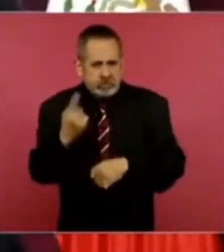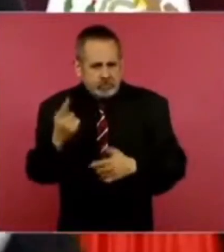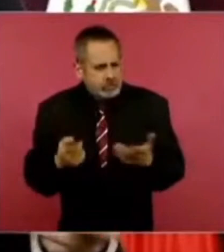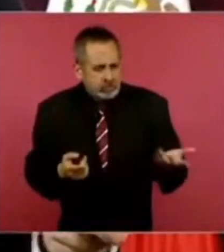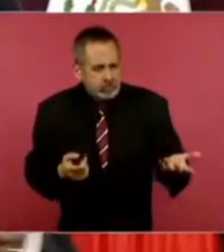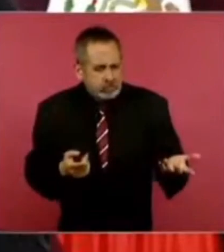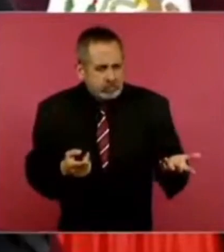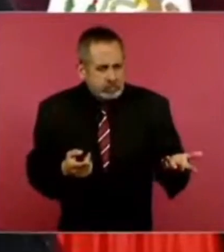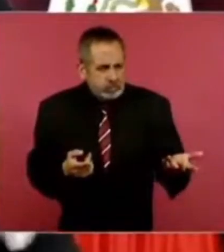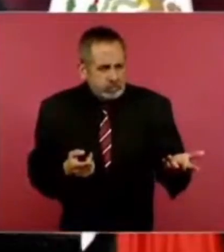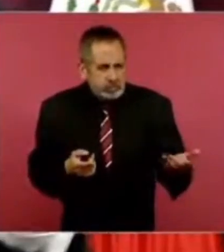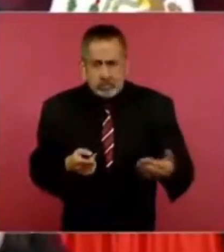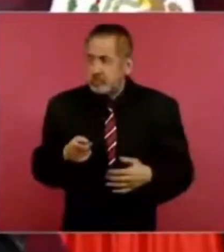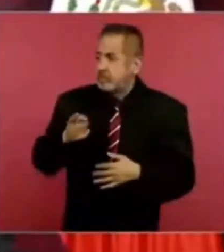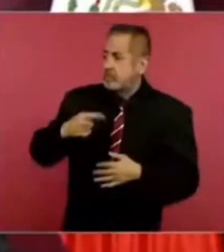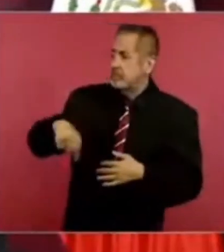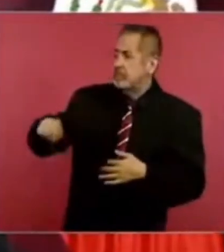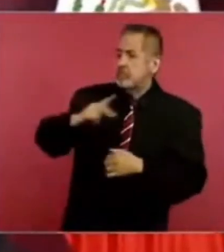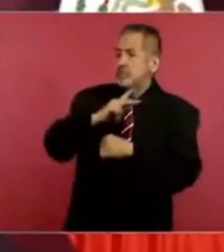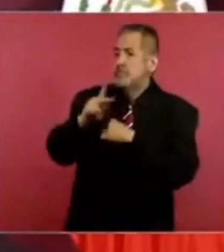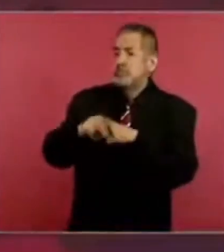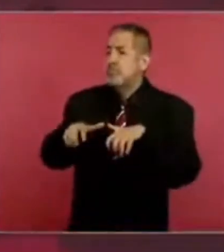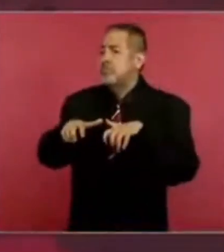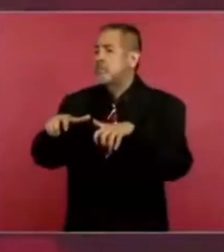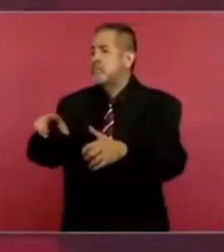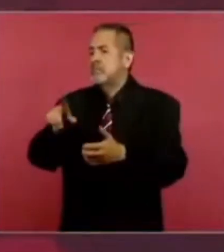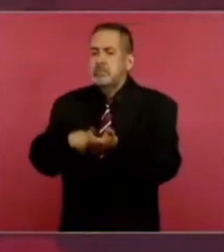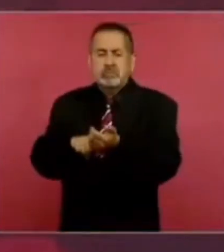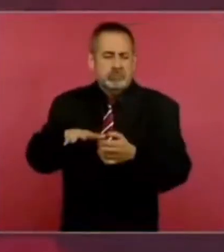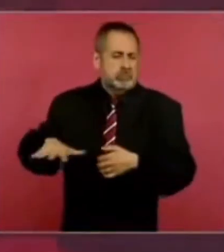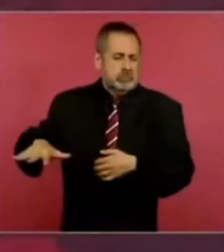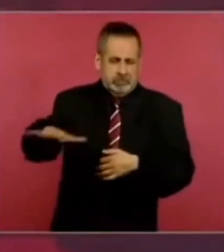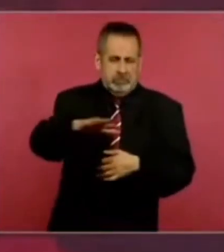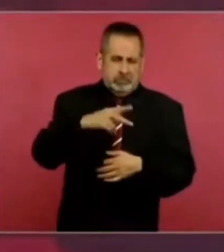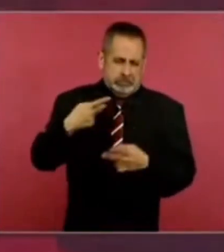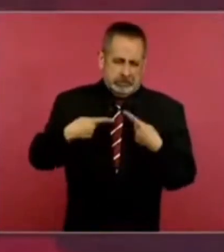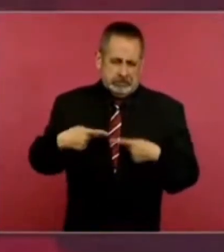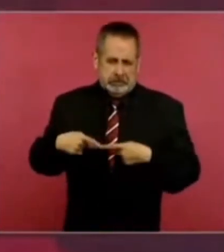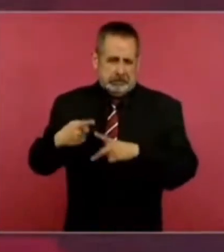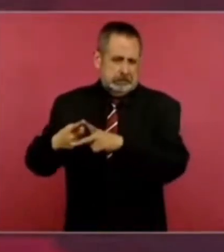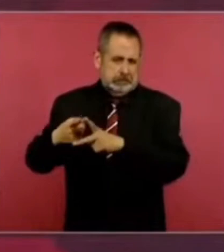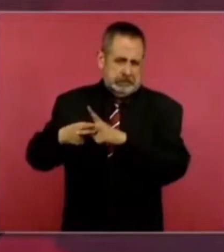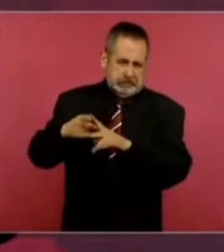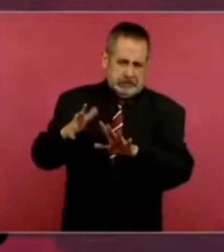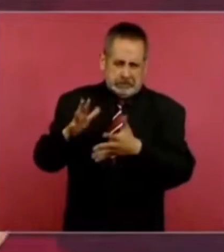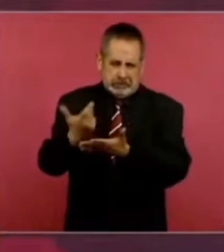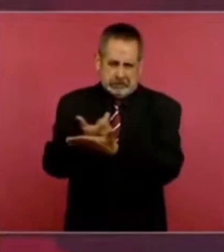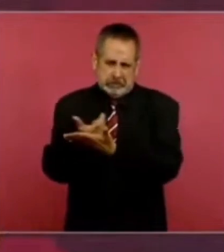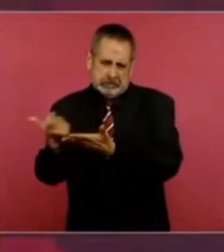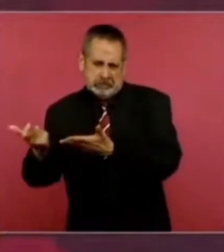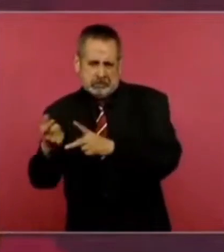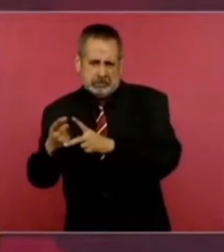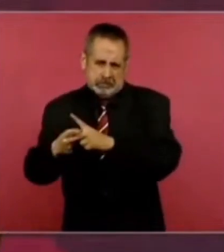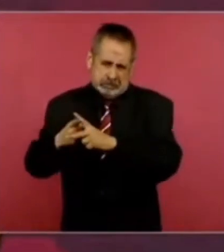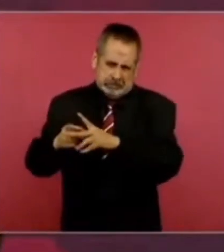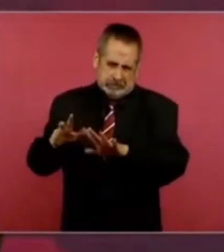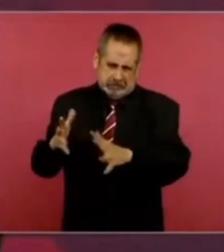En un país en donde el promedio de salarios de los trabajadores